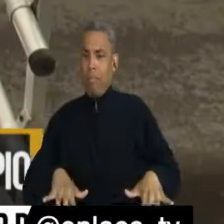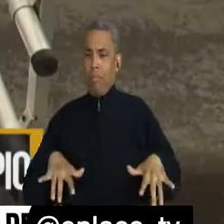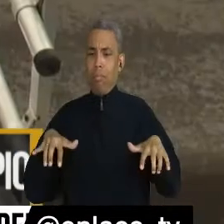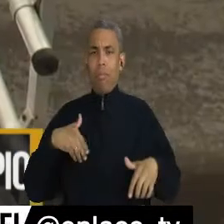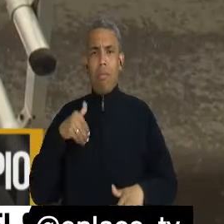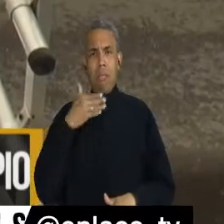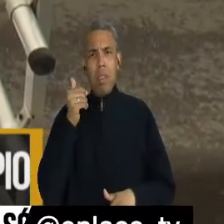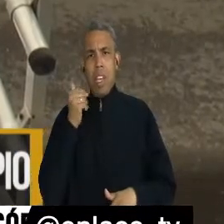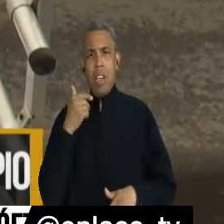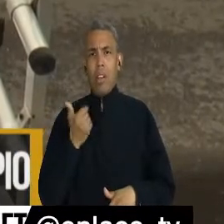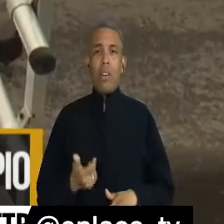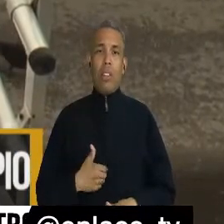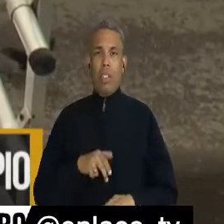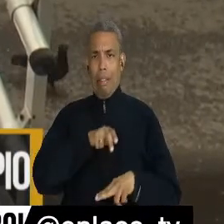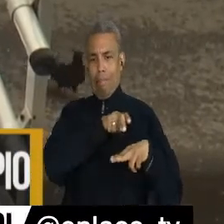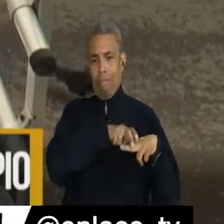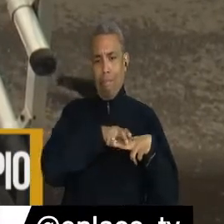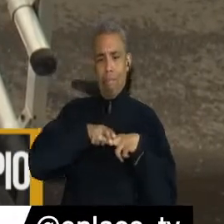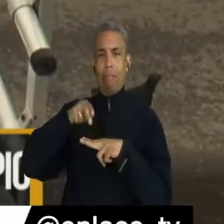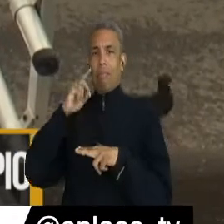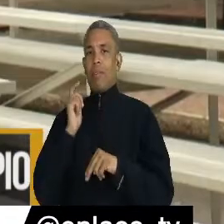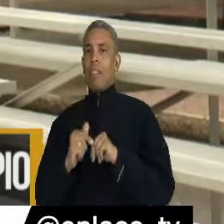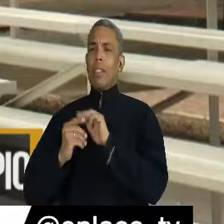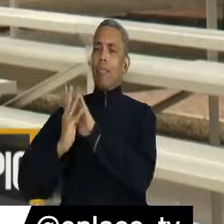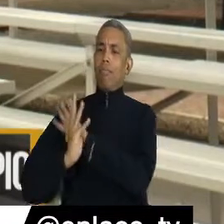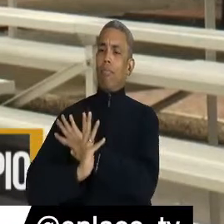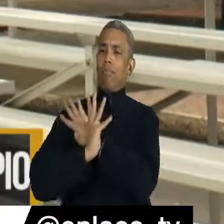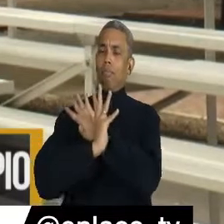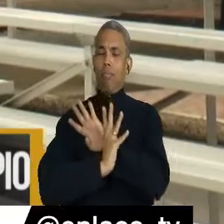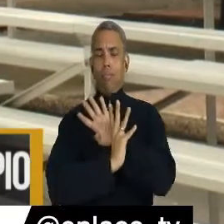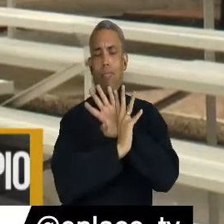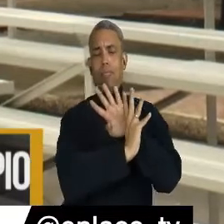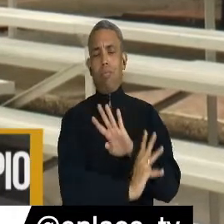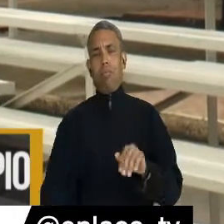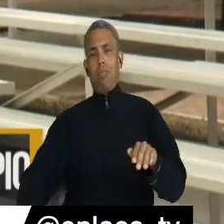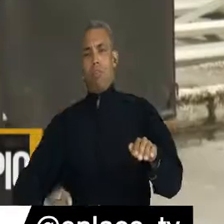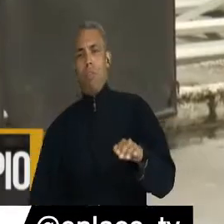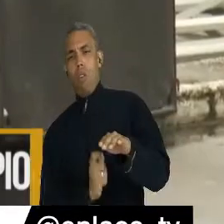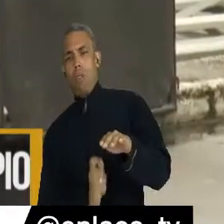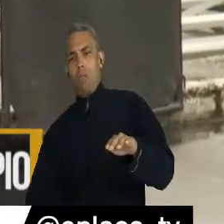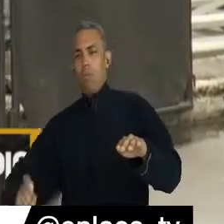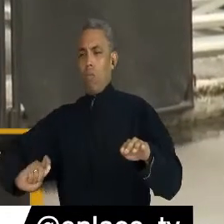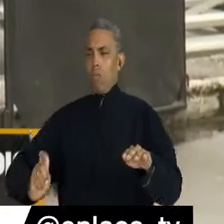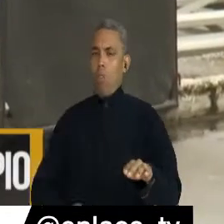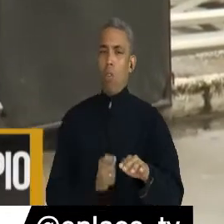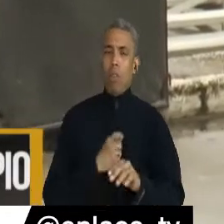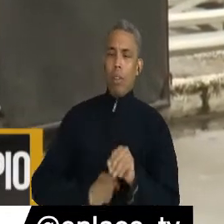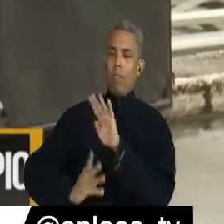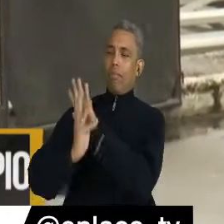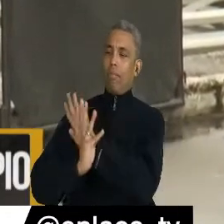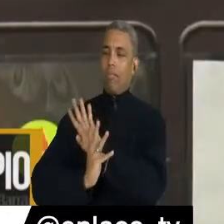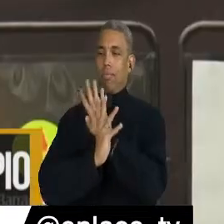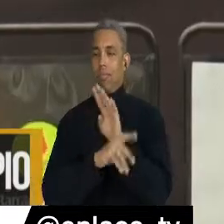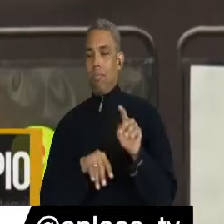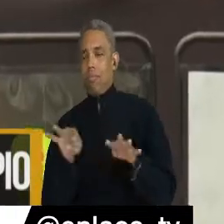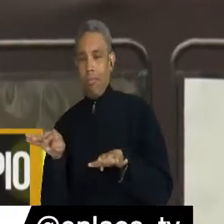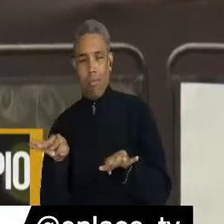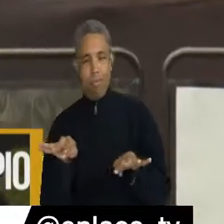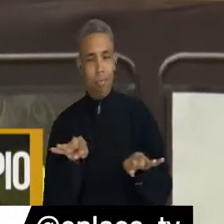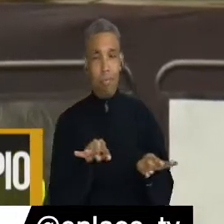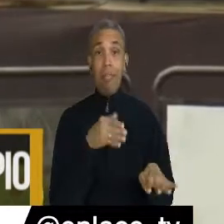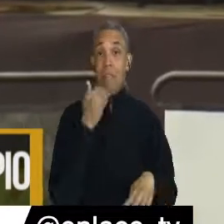asistentes a este desfile cívico-cultural con ocasión del aniversario número 95 de Barranca Bermeja. Las diferentes instituciones educativas harán parte de